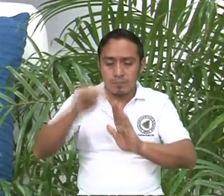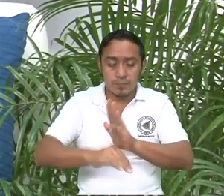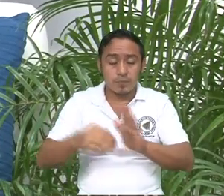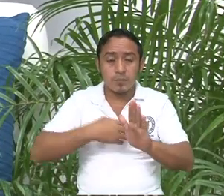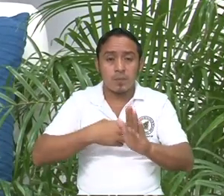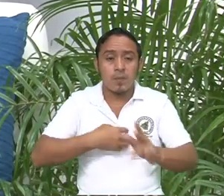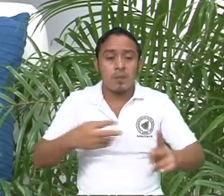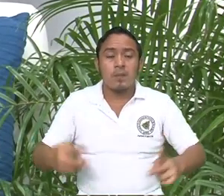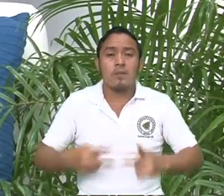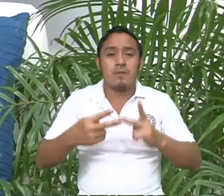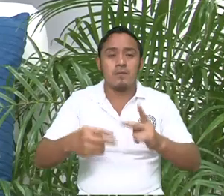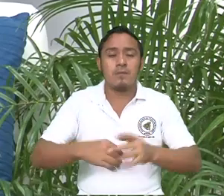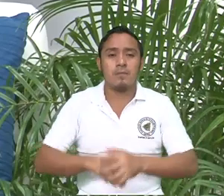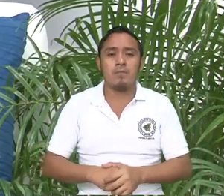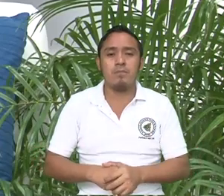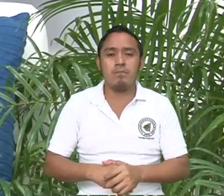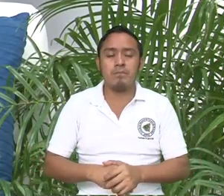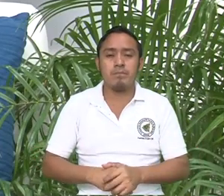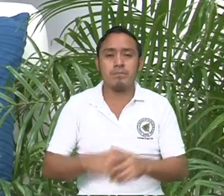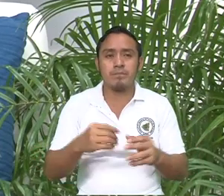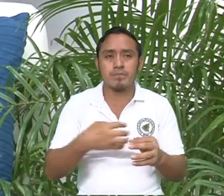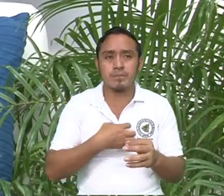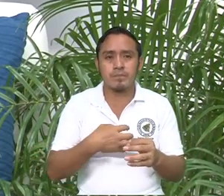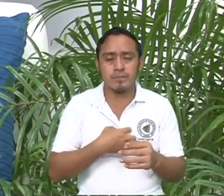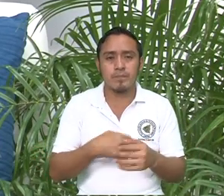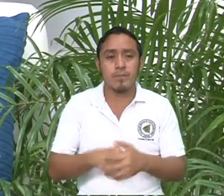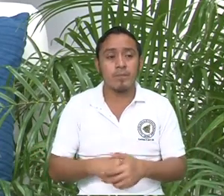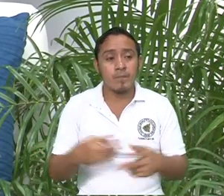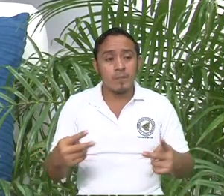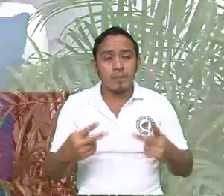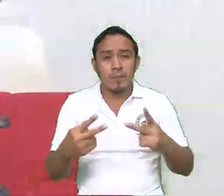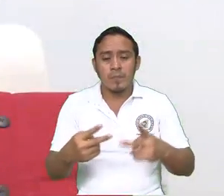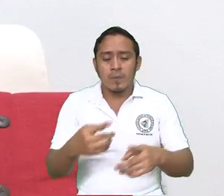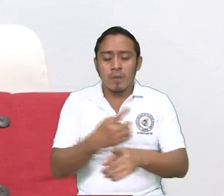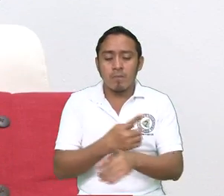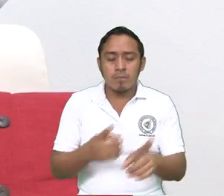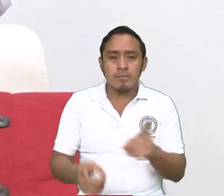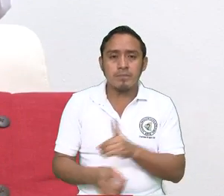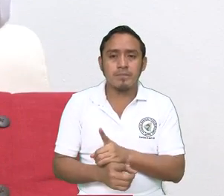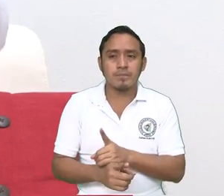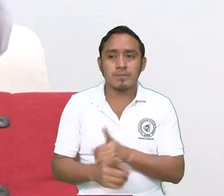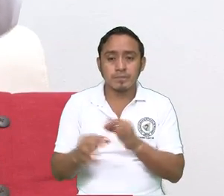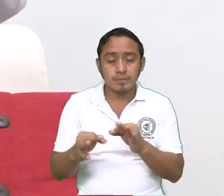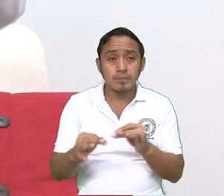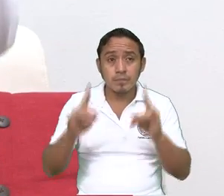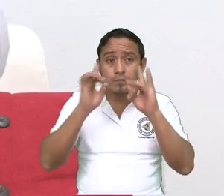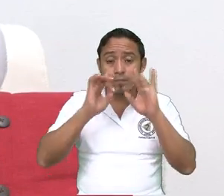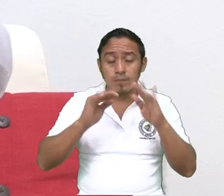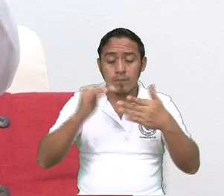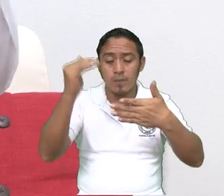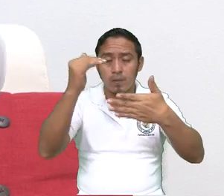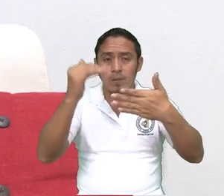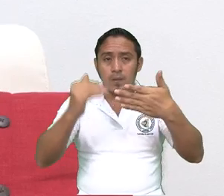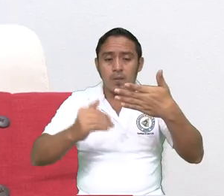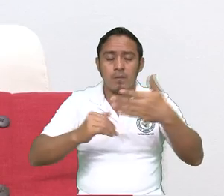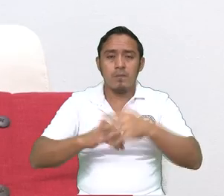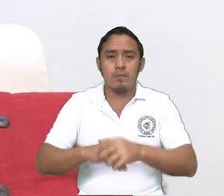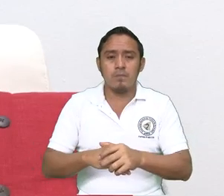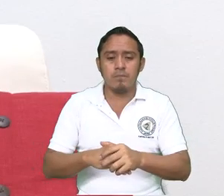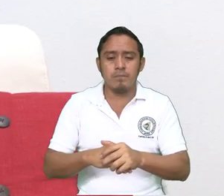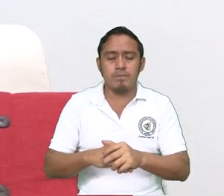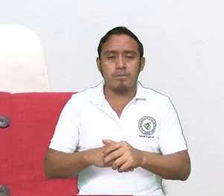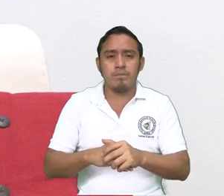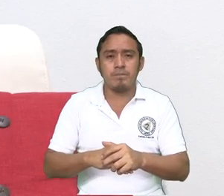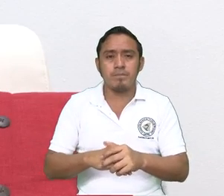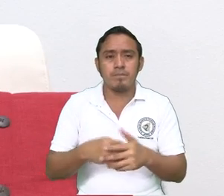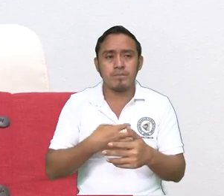de vida pero en una limitante llevar una vida normal se debe estratificar el riesgo y se menciona una de las clasificaciones más